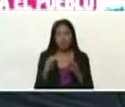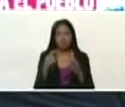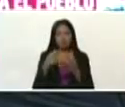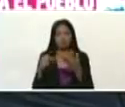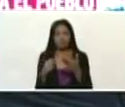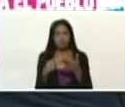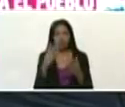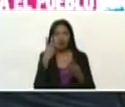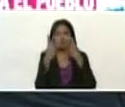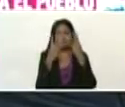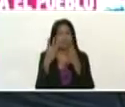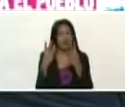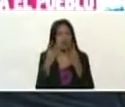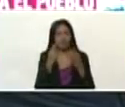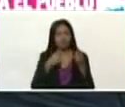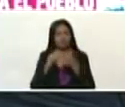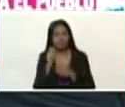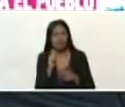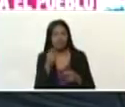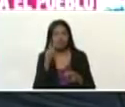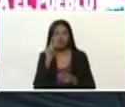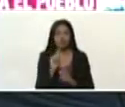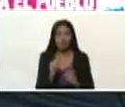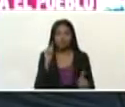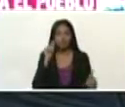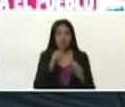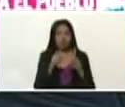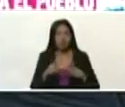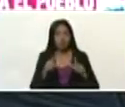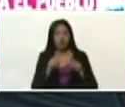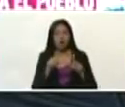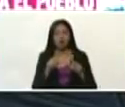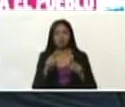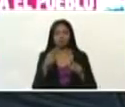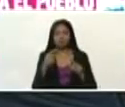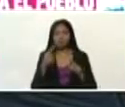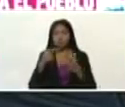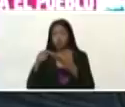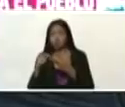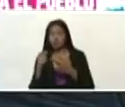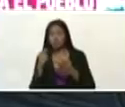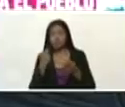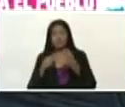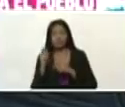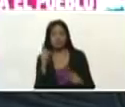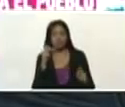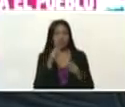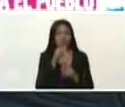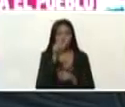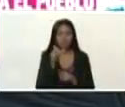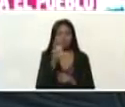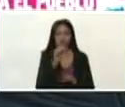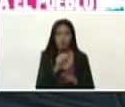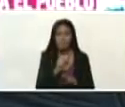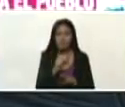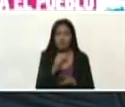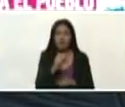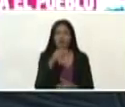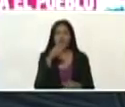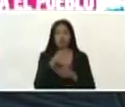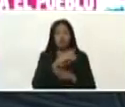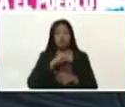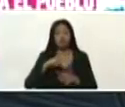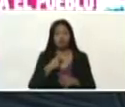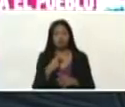ellos las ferias del campo soberano, directo el producto al consumidor. E ir